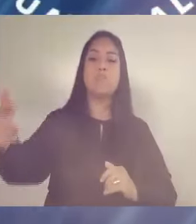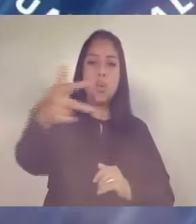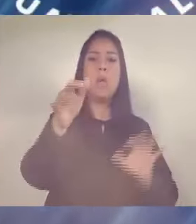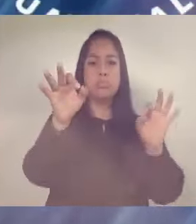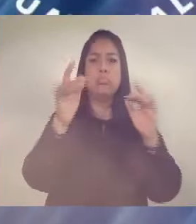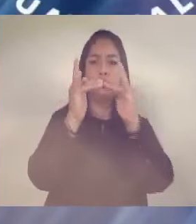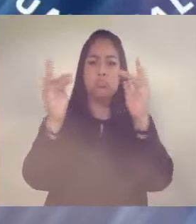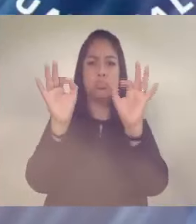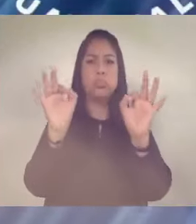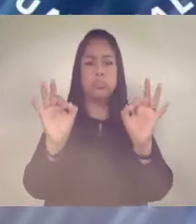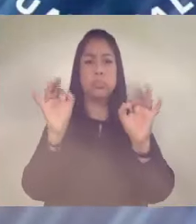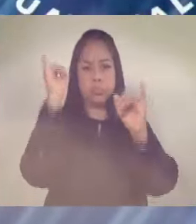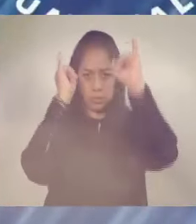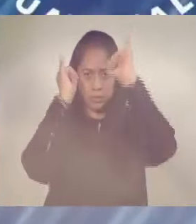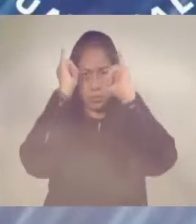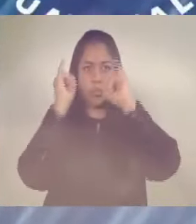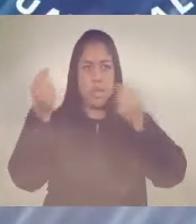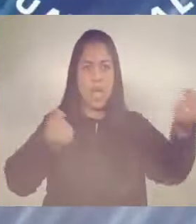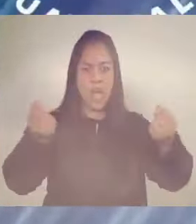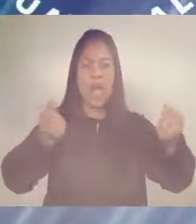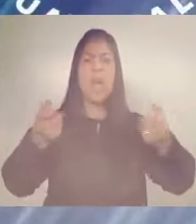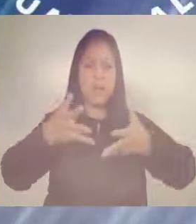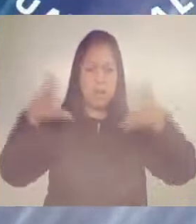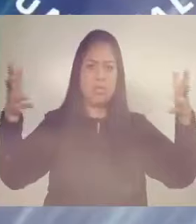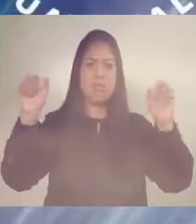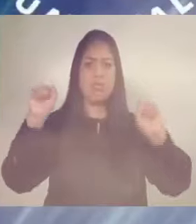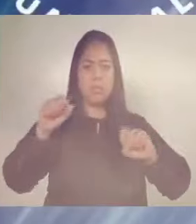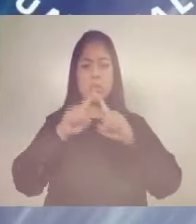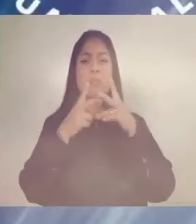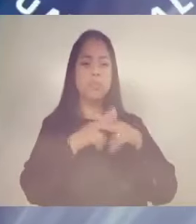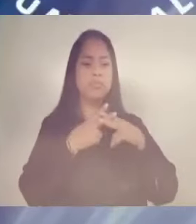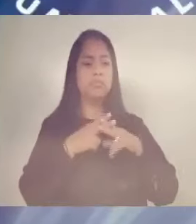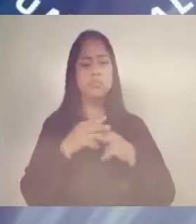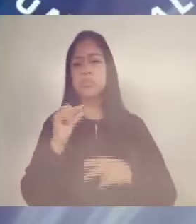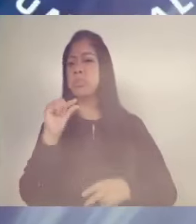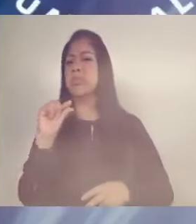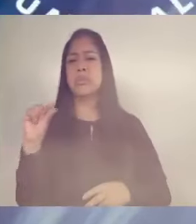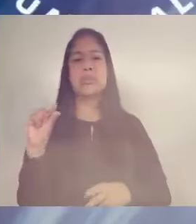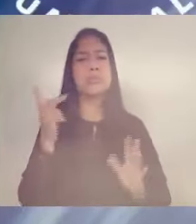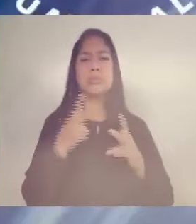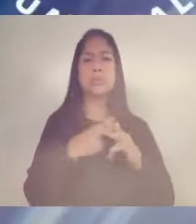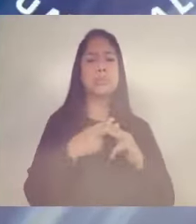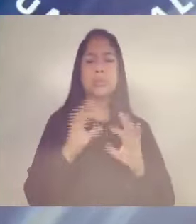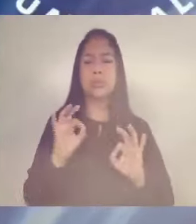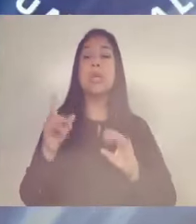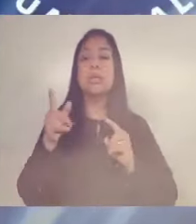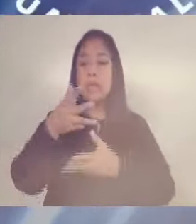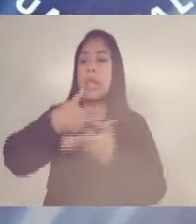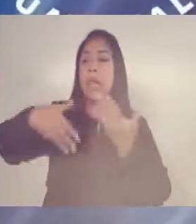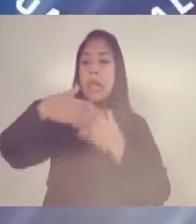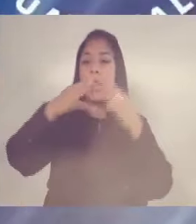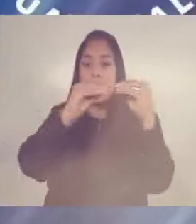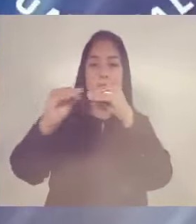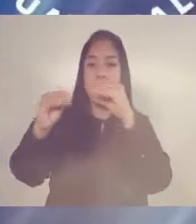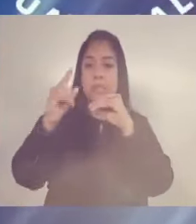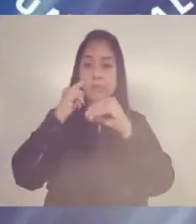adecuadas para llevar ese tráfico. Se hicieron un par de reparaciones menores y se dialogó con la población de